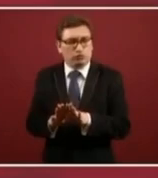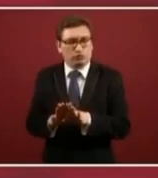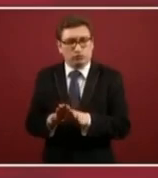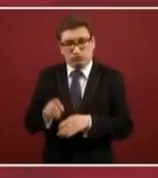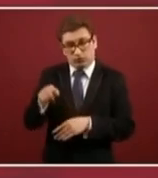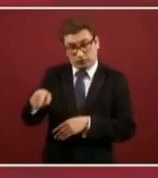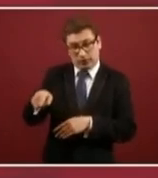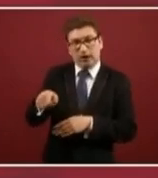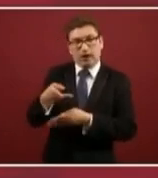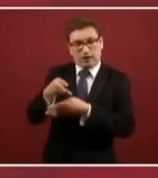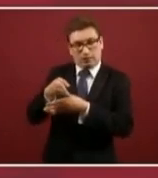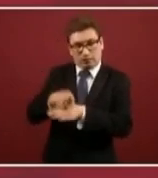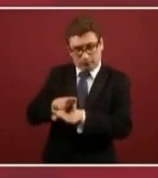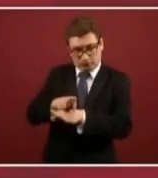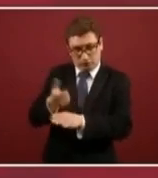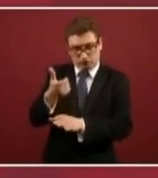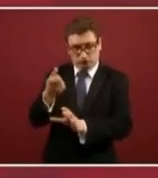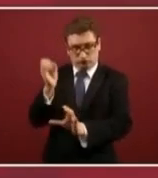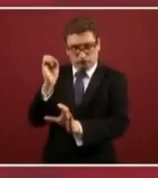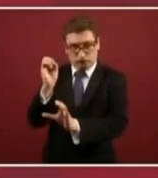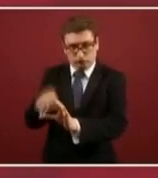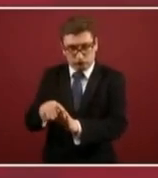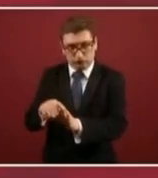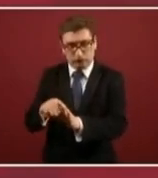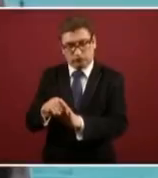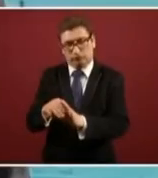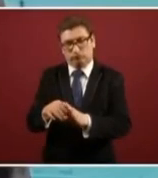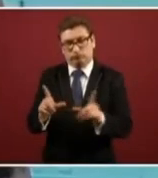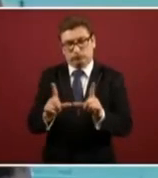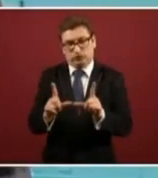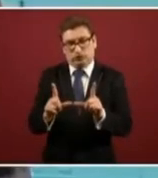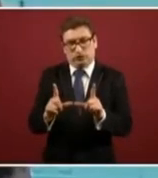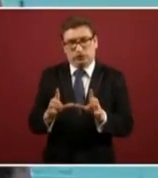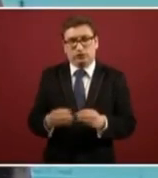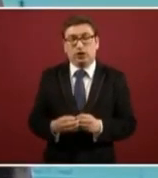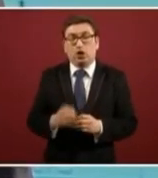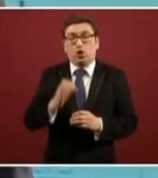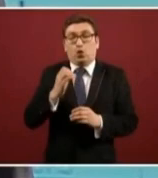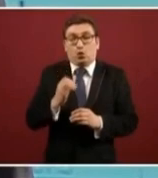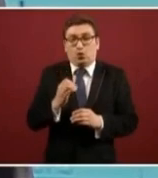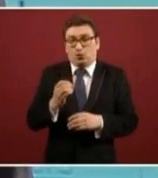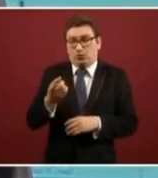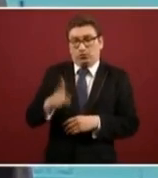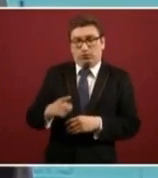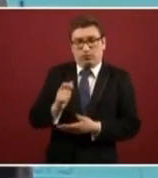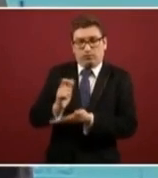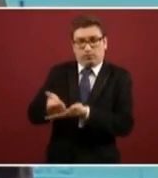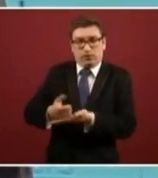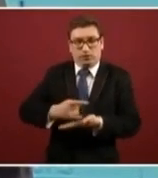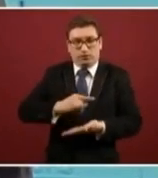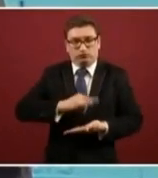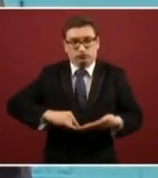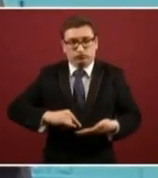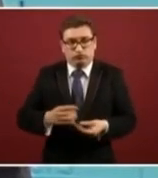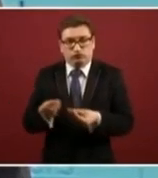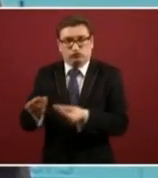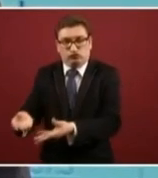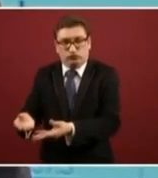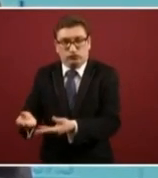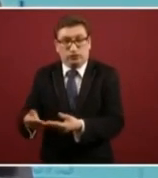cuenta bancaria, tarjeta, orden de pago, pero ya no se entrega a